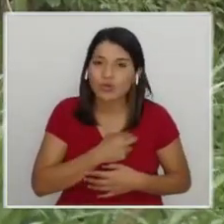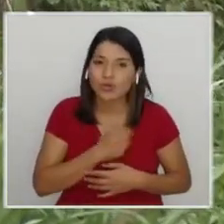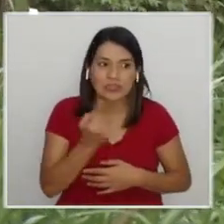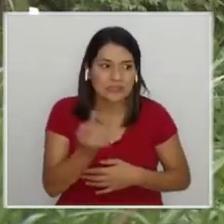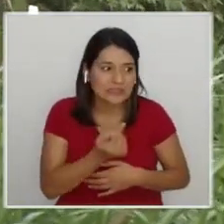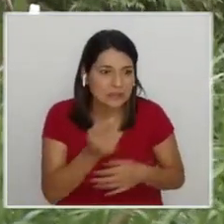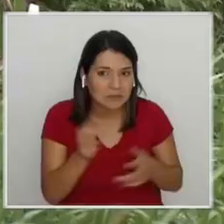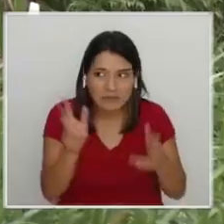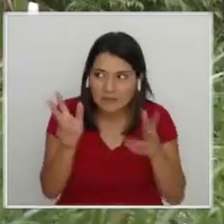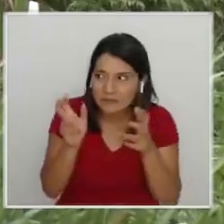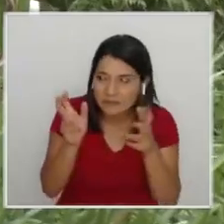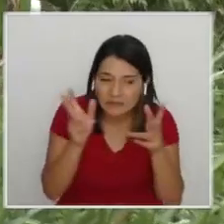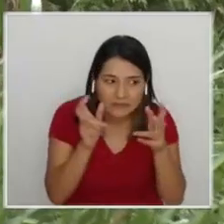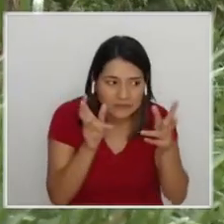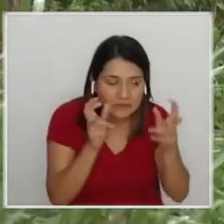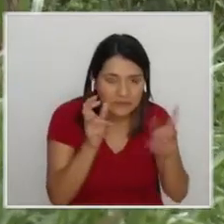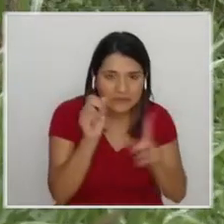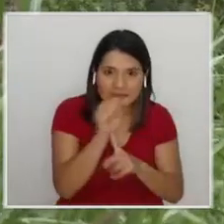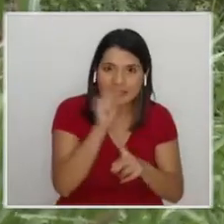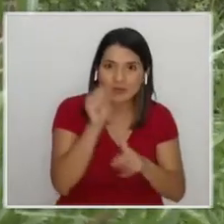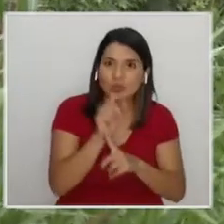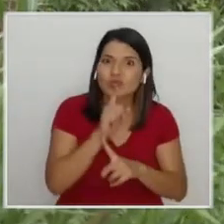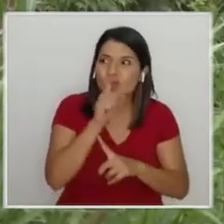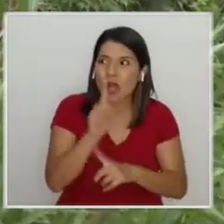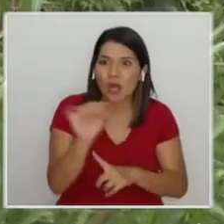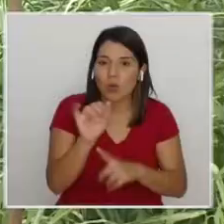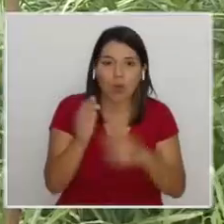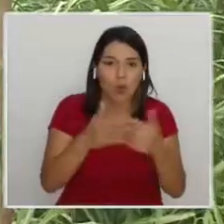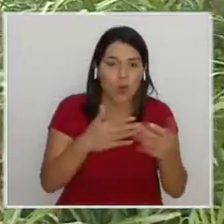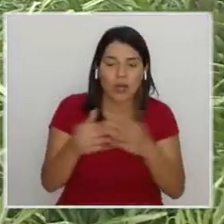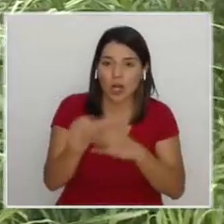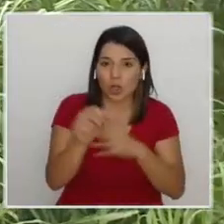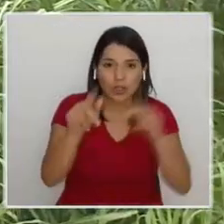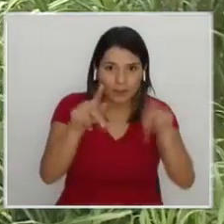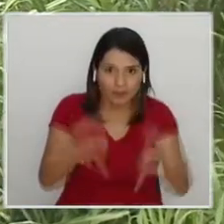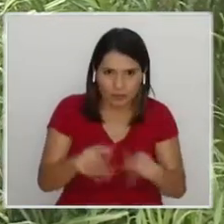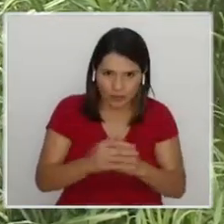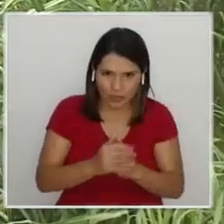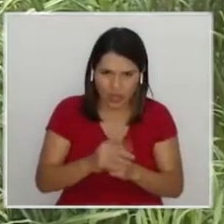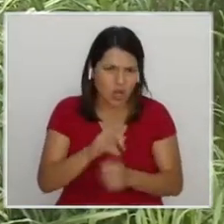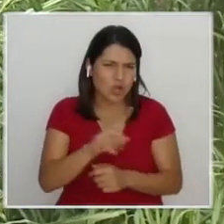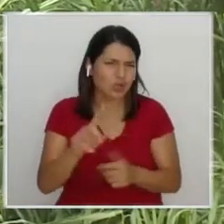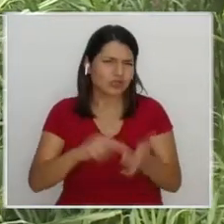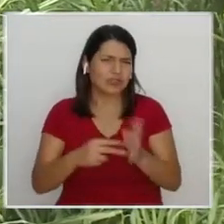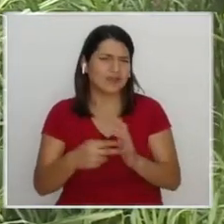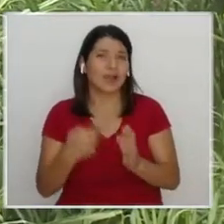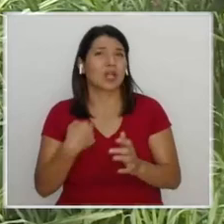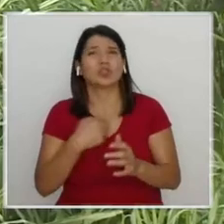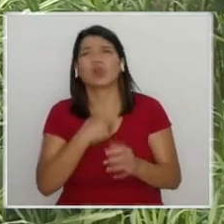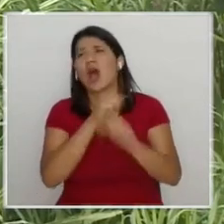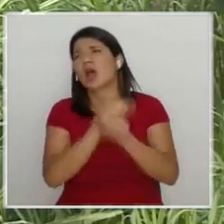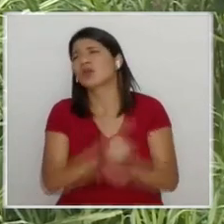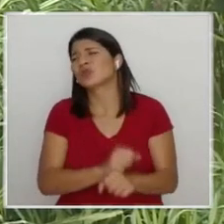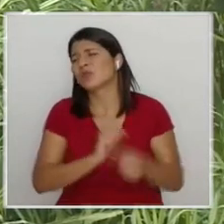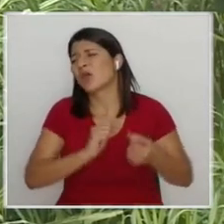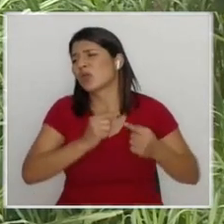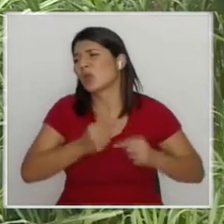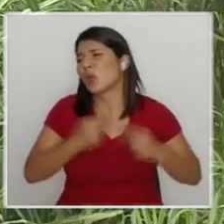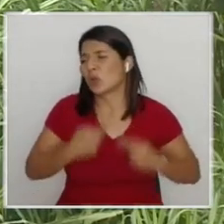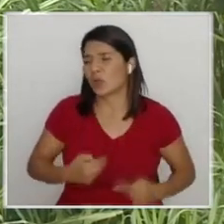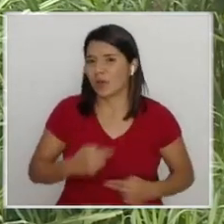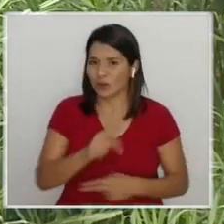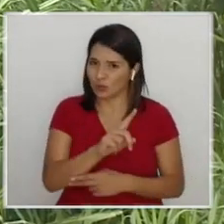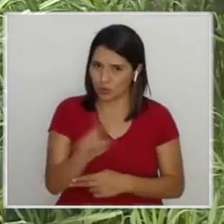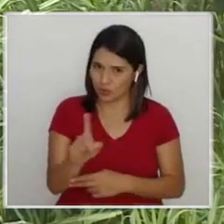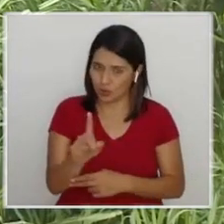y la realidad como todos los demás, y no es que estamos acostumbrados, nadie se acostumbra al dolor humano. Lo que sí